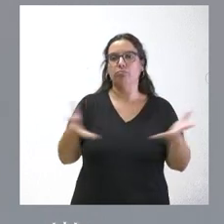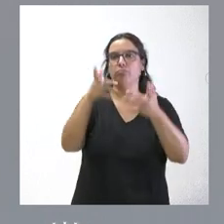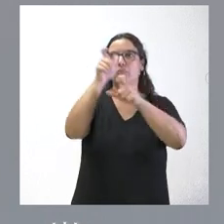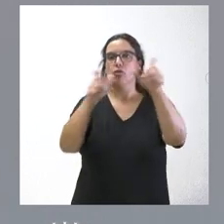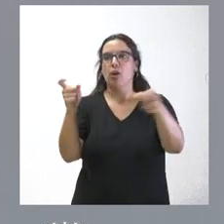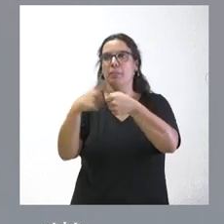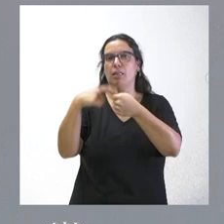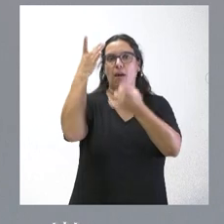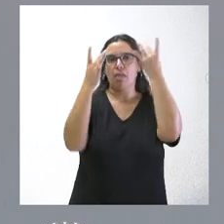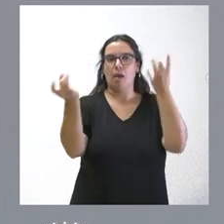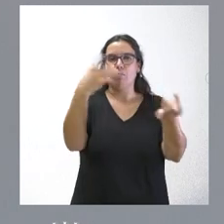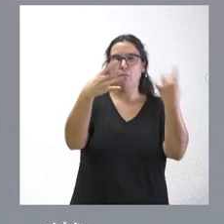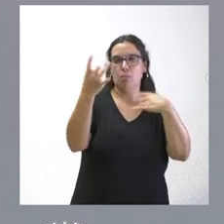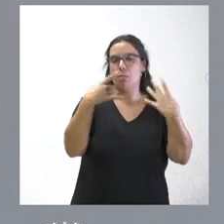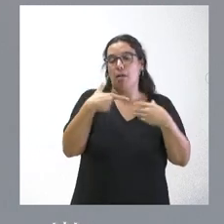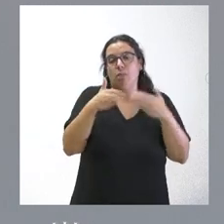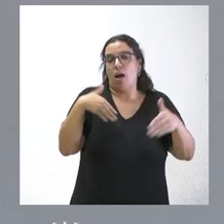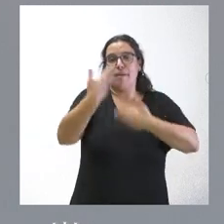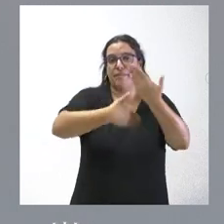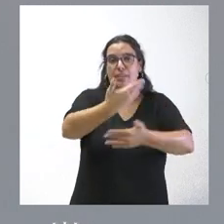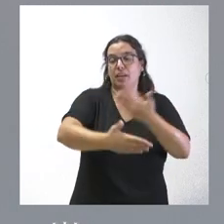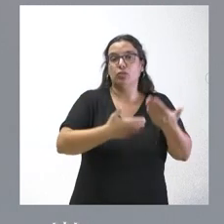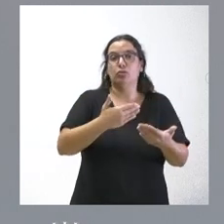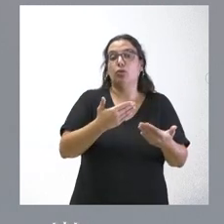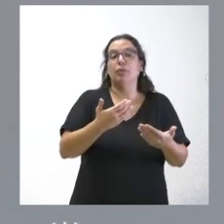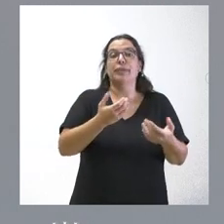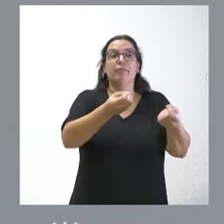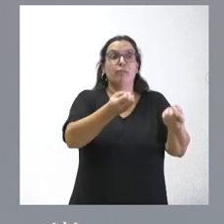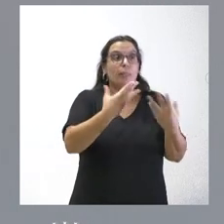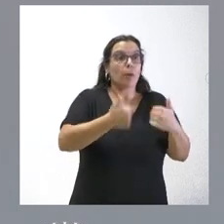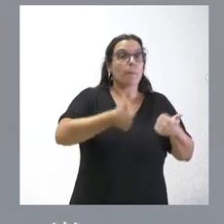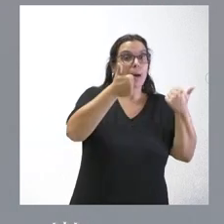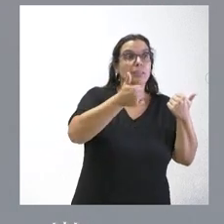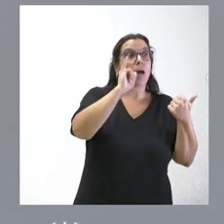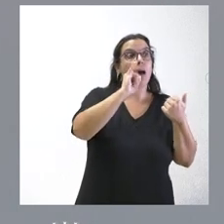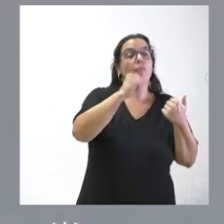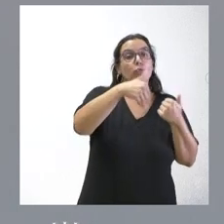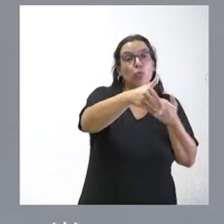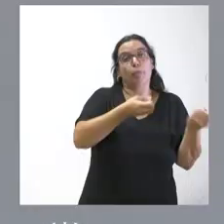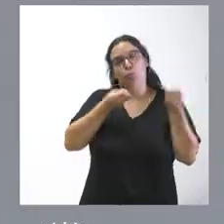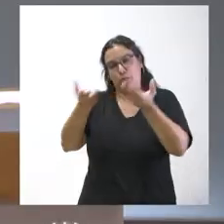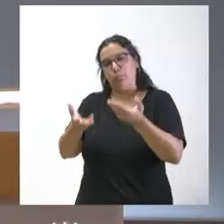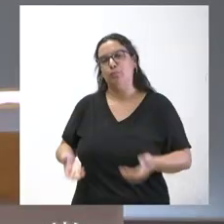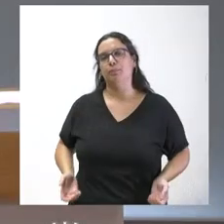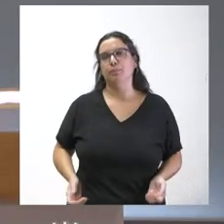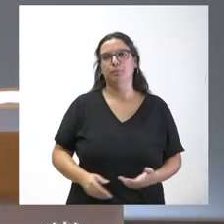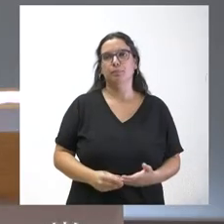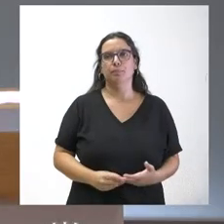por tanto este proceso sigue abierto y cuando tengamos alguna información adicional que darles pues se la ofreceremos